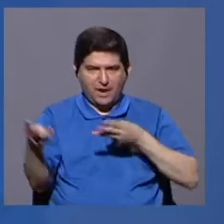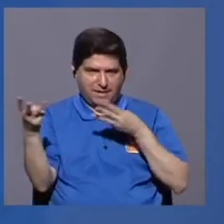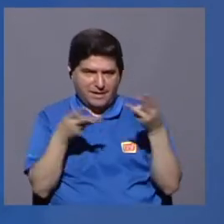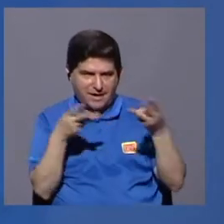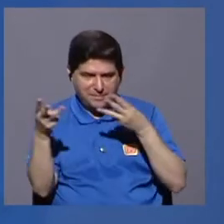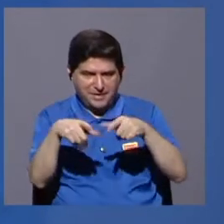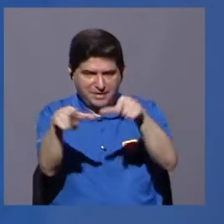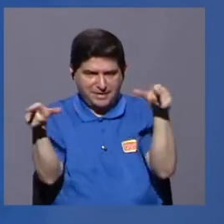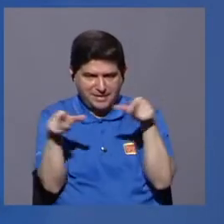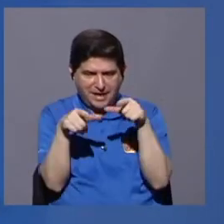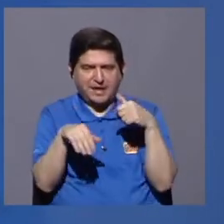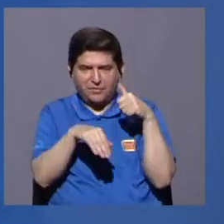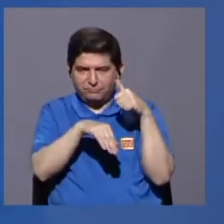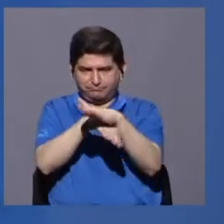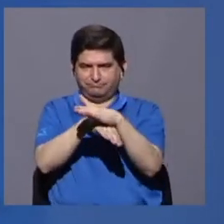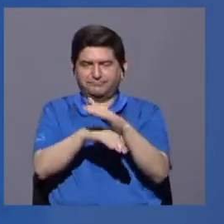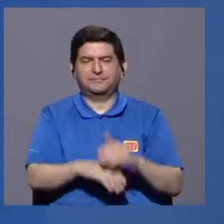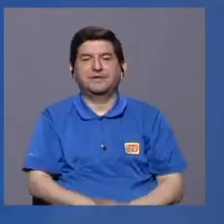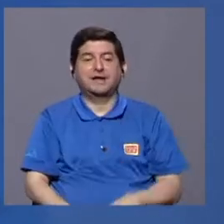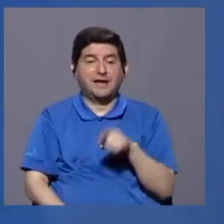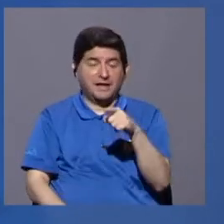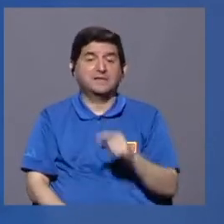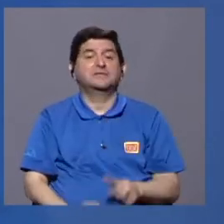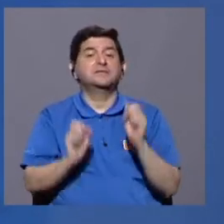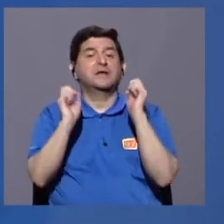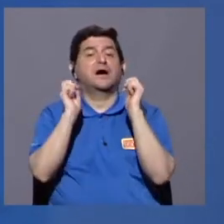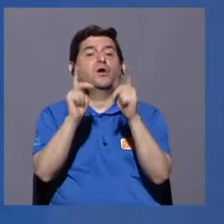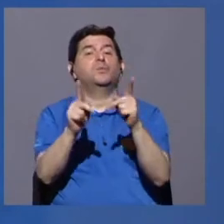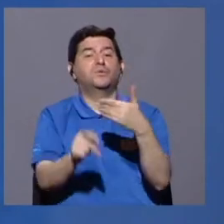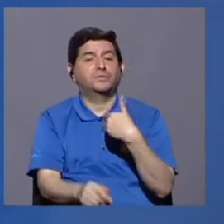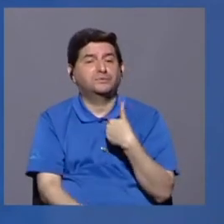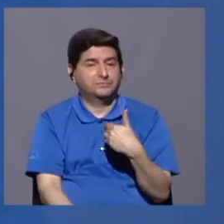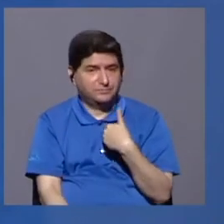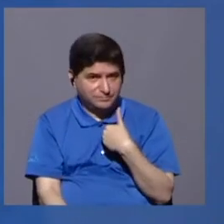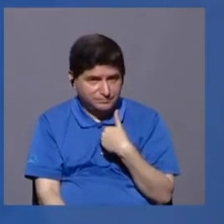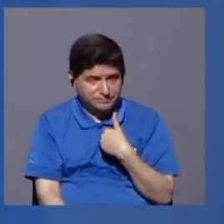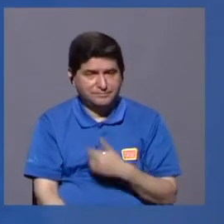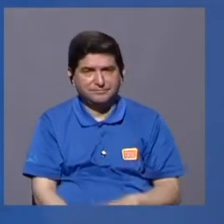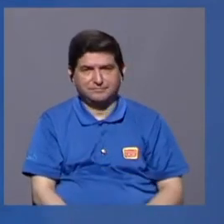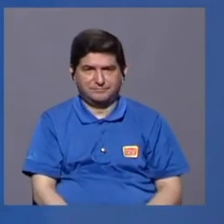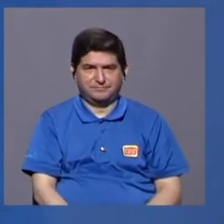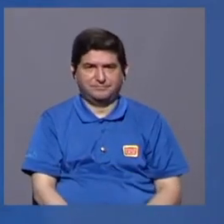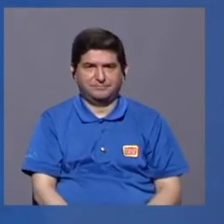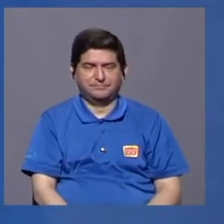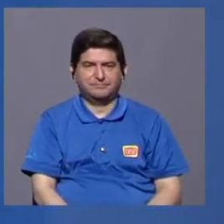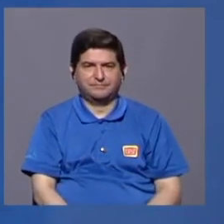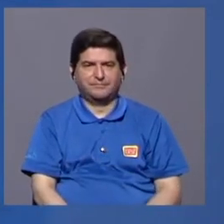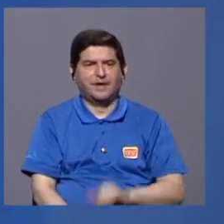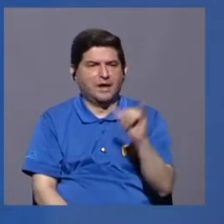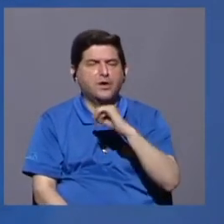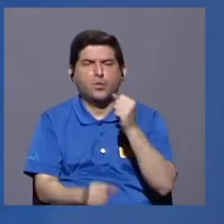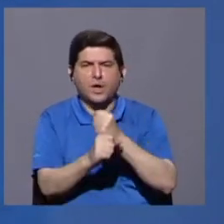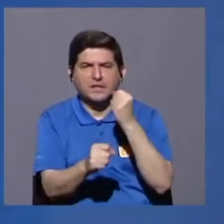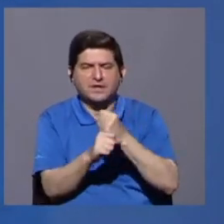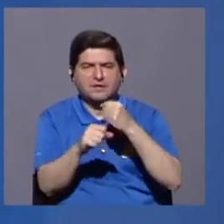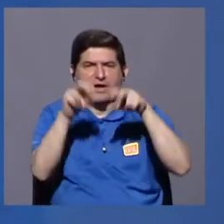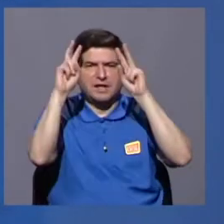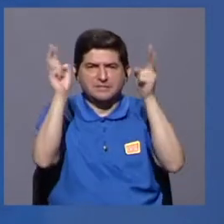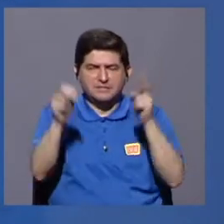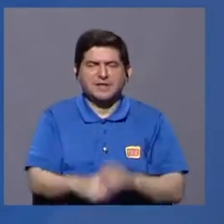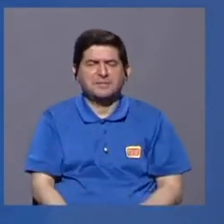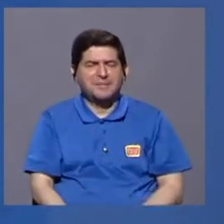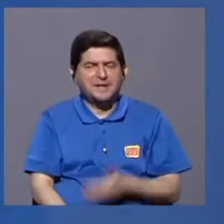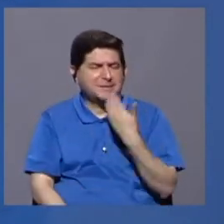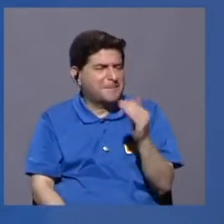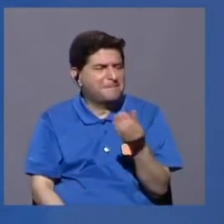mercado local. Entonces, es una gran oportunidad para ellos, para también trabajar el tema de la